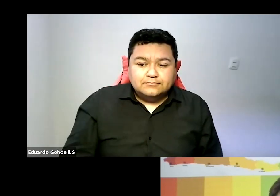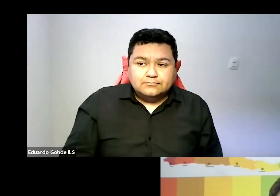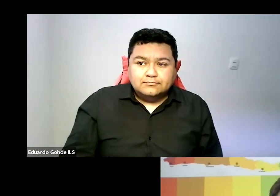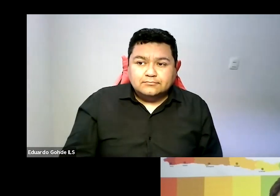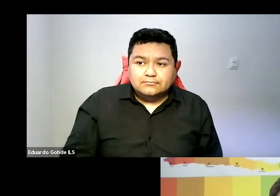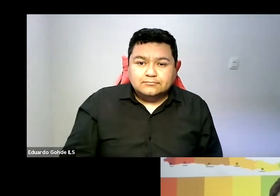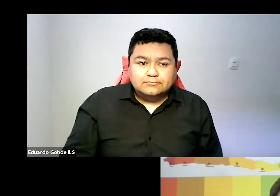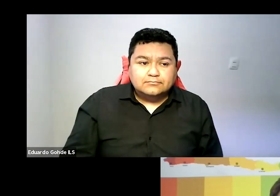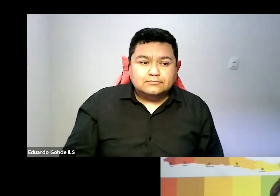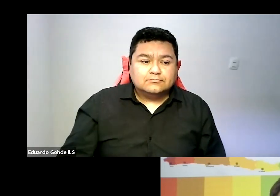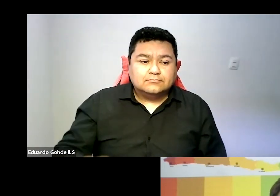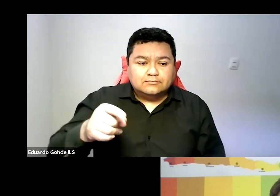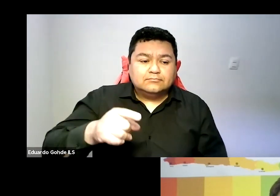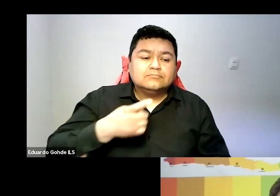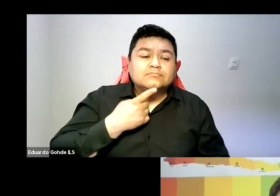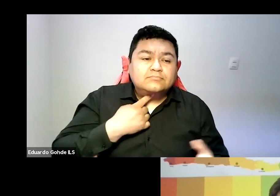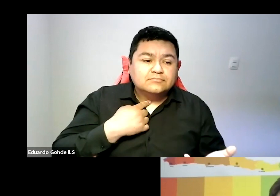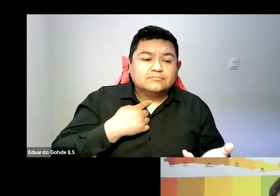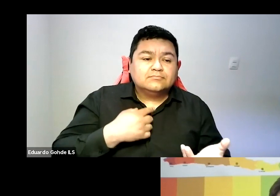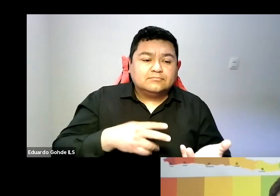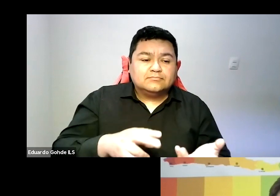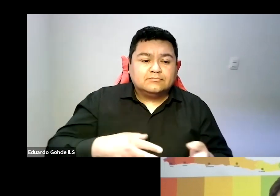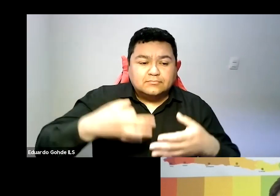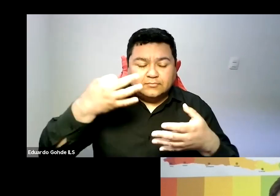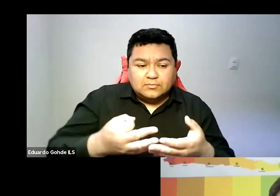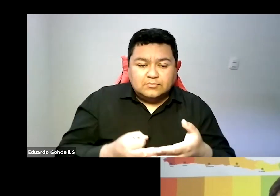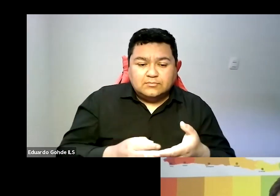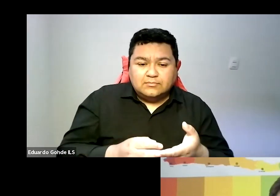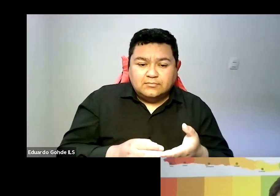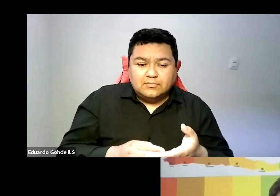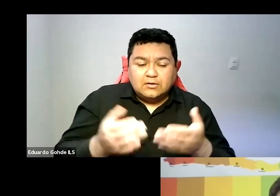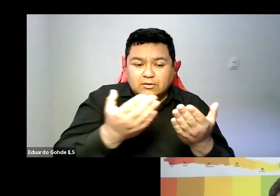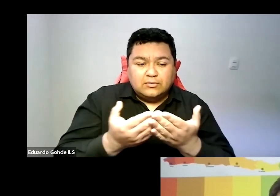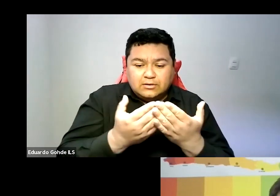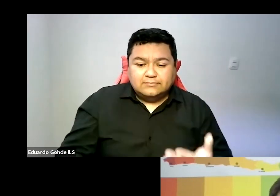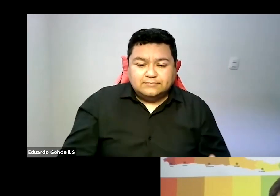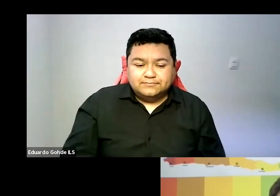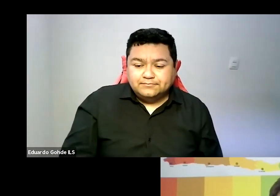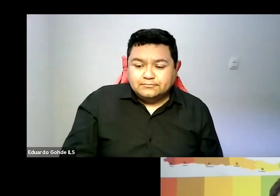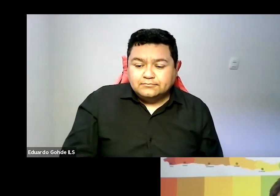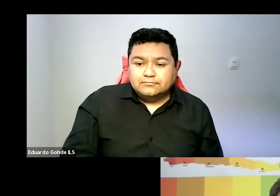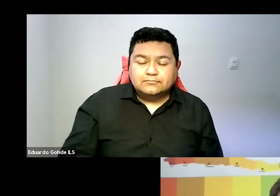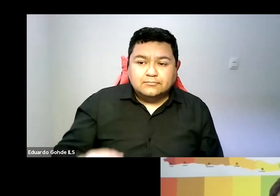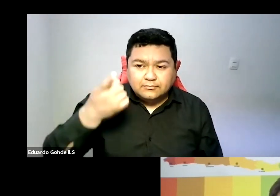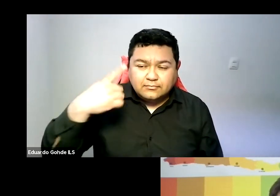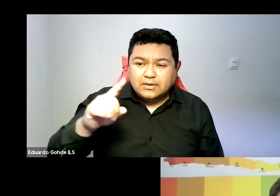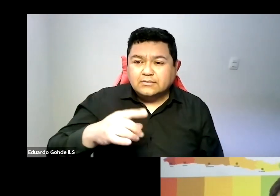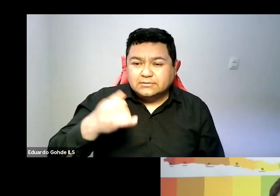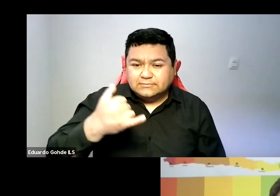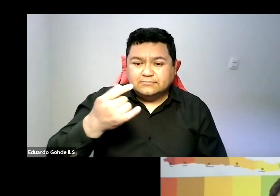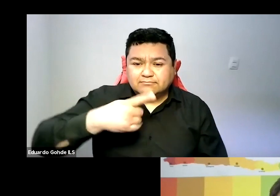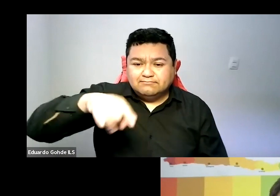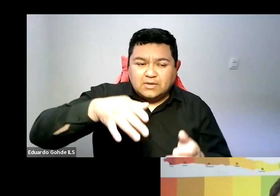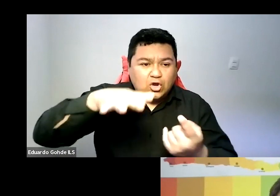un disparador si es algo que le interesa directamente a los estudiantes, ¿sí? Pero es cierto que yo lo saqué un poco de contexto, ¿sí?